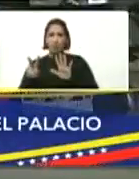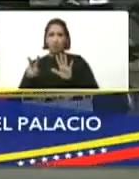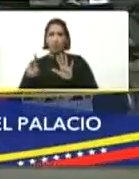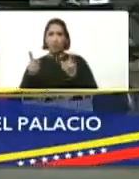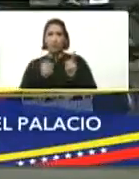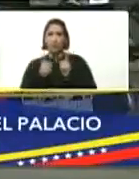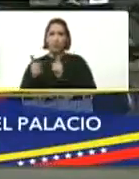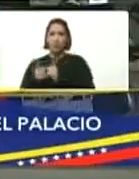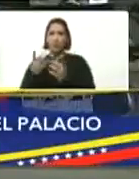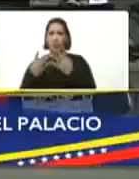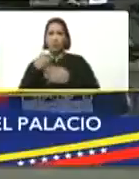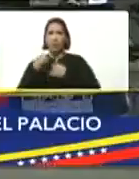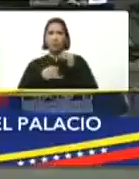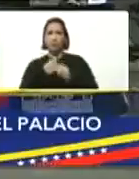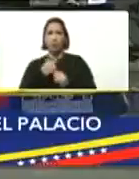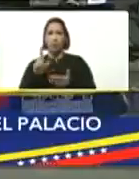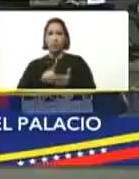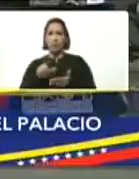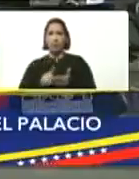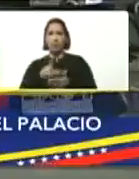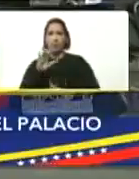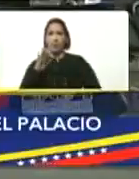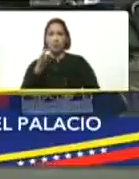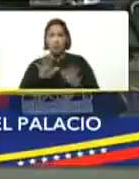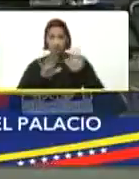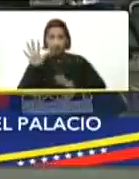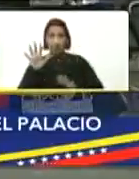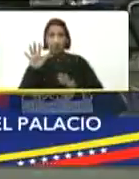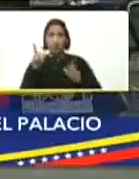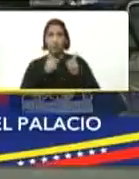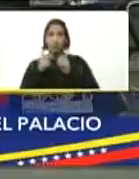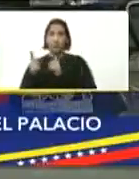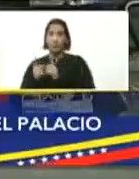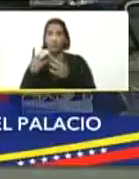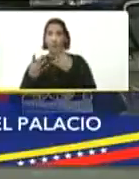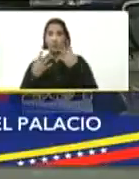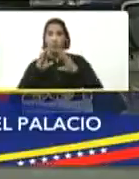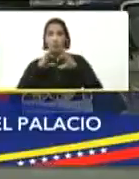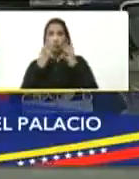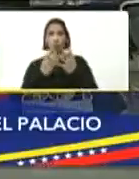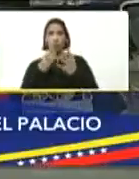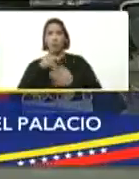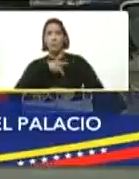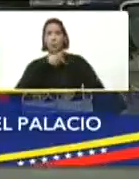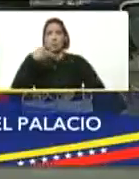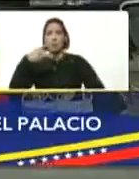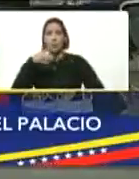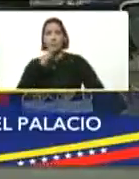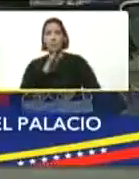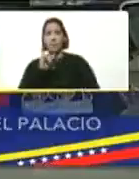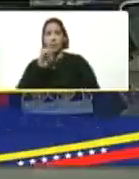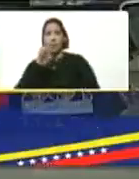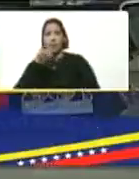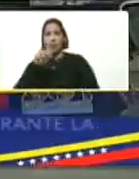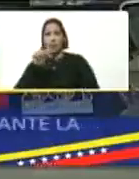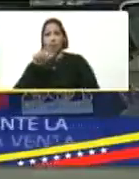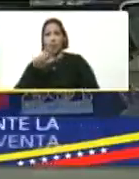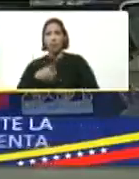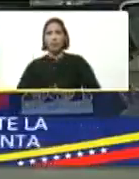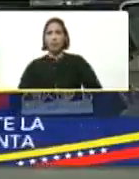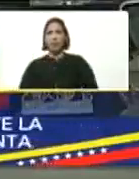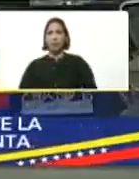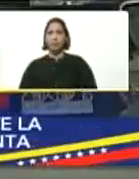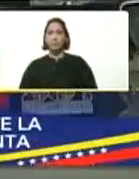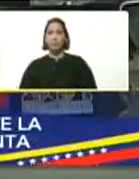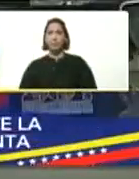Feria Internacional del Libro, la 15 edición del Festival Mundial de Poesía y la 4ª edición de la Bienal